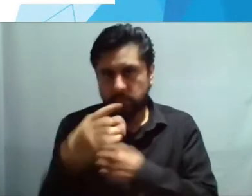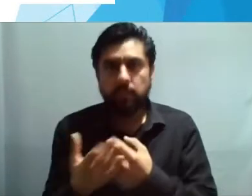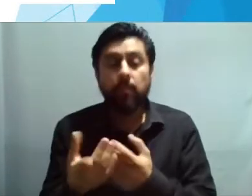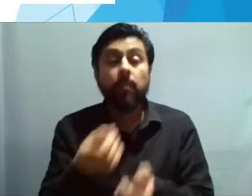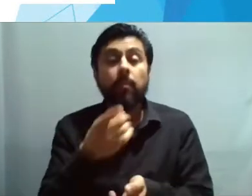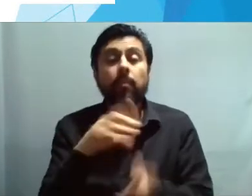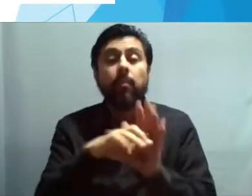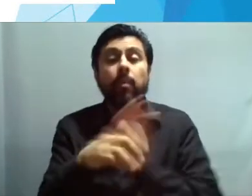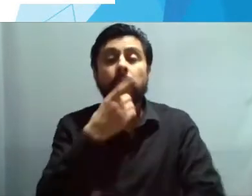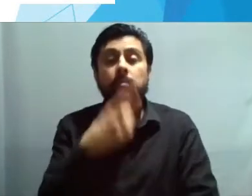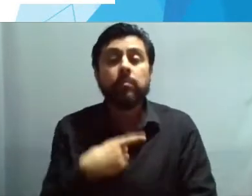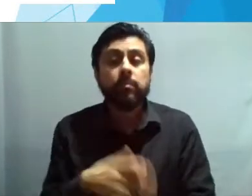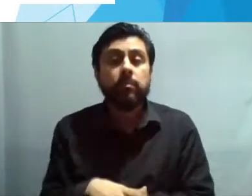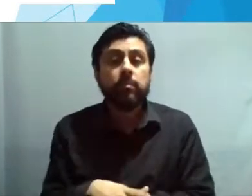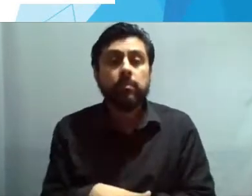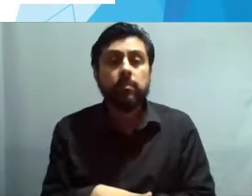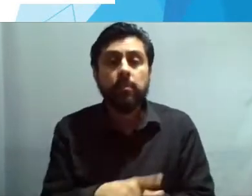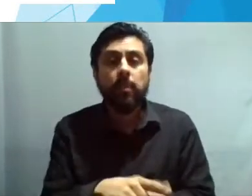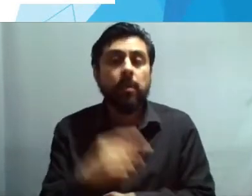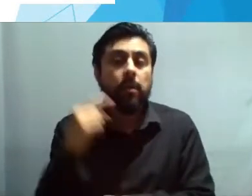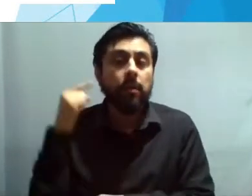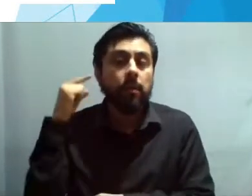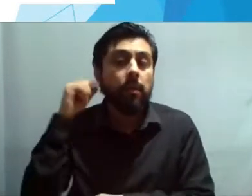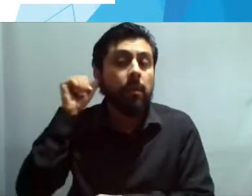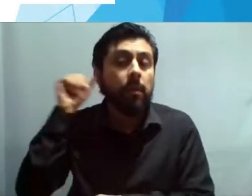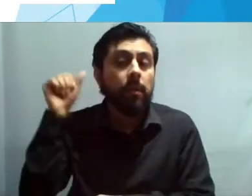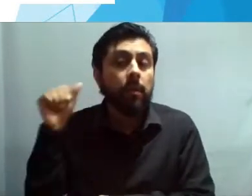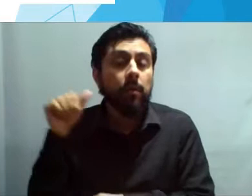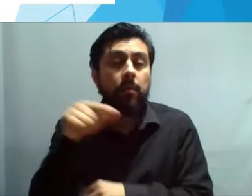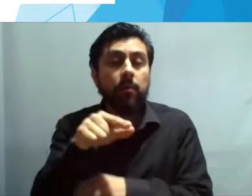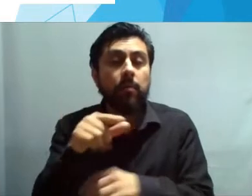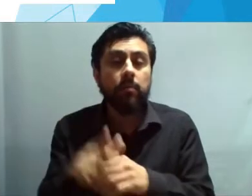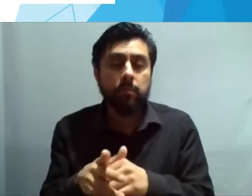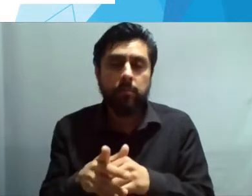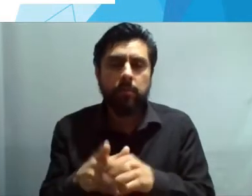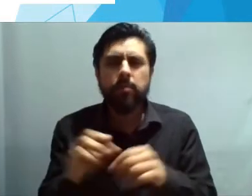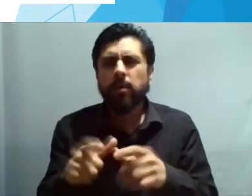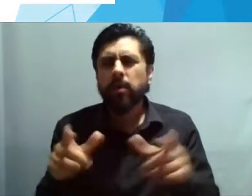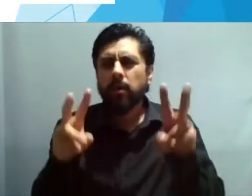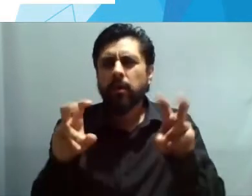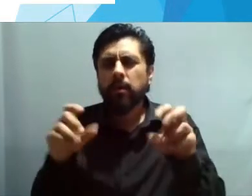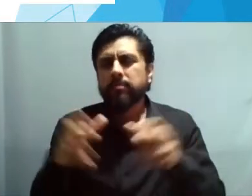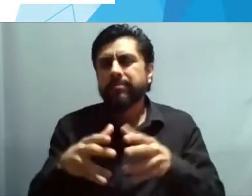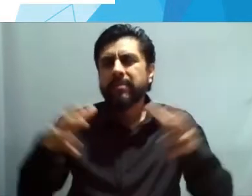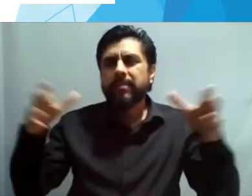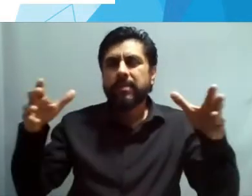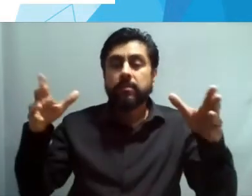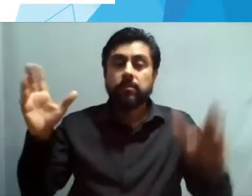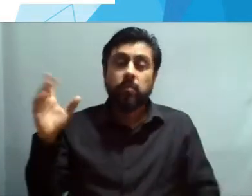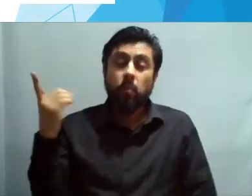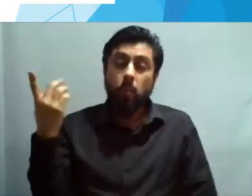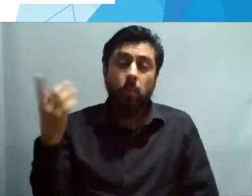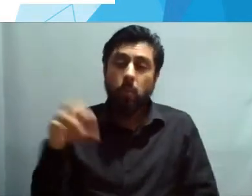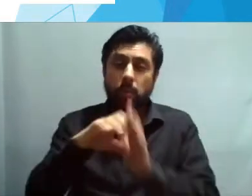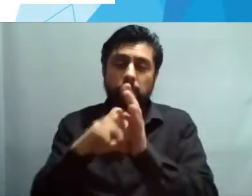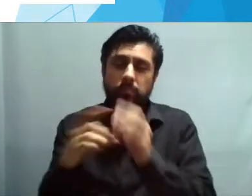bueno, la audición y el oído es un tema tan grande, no acabaríamos en días. Aquí yo estoy